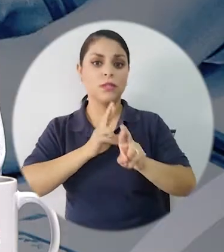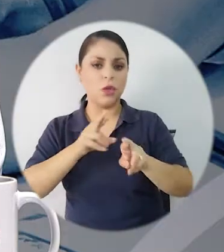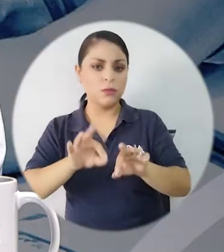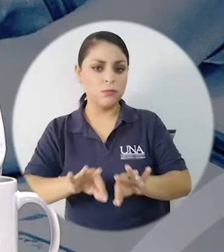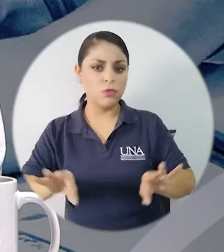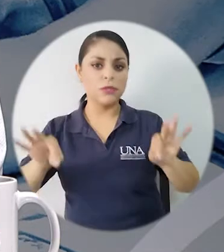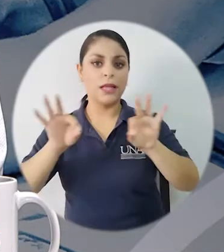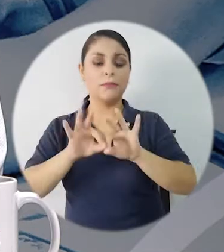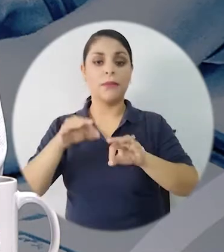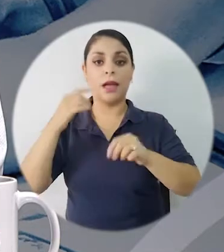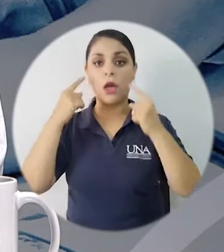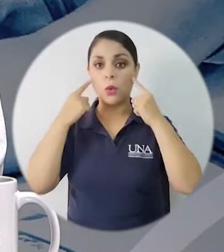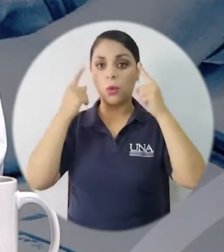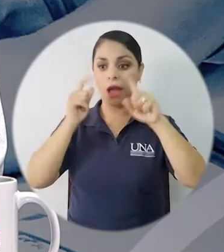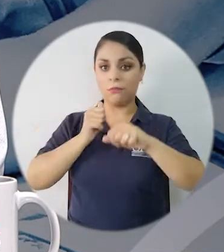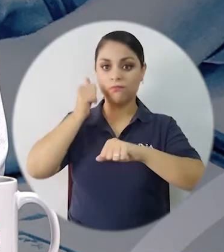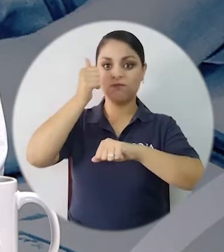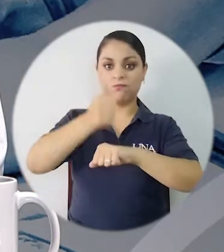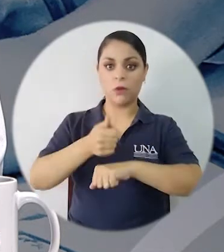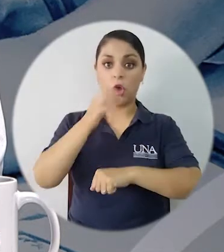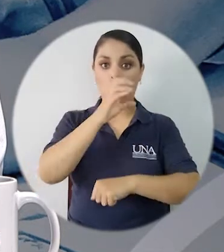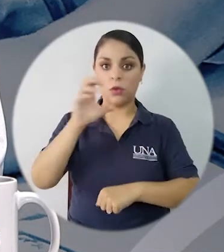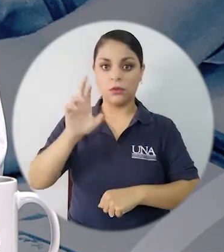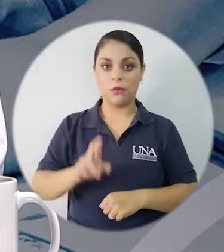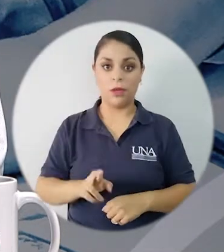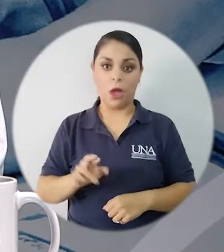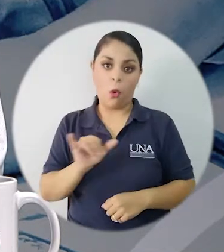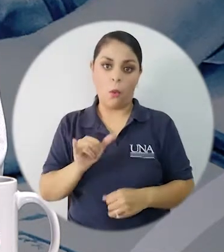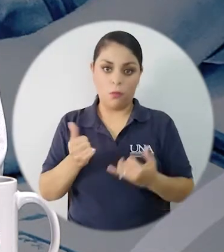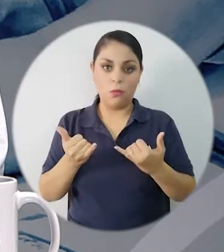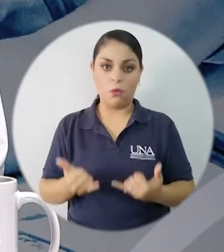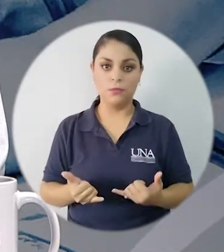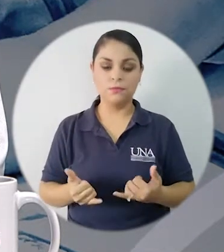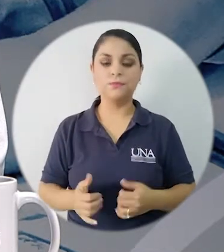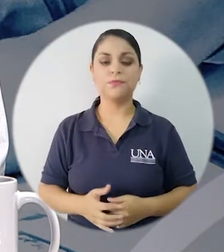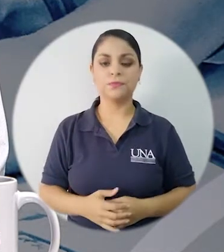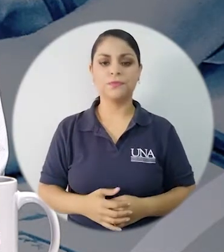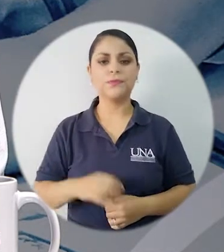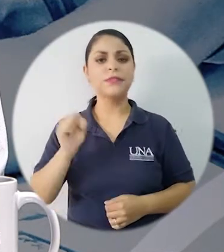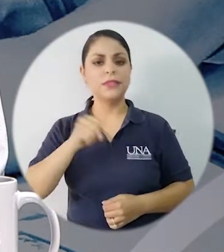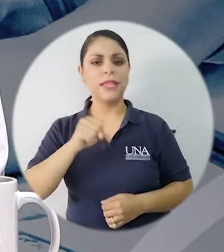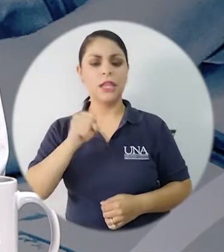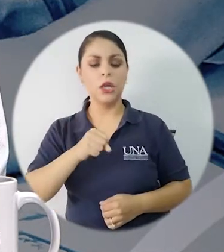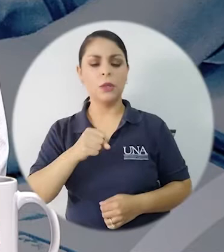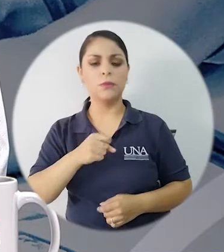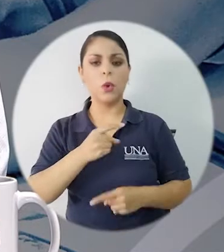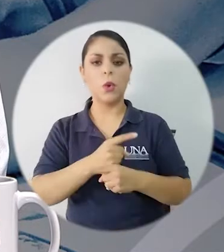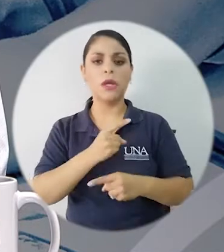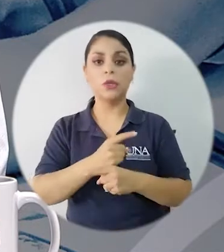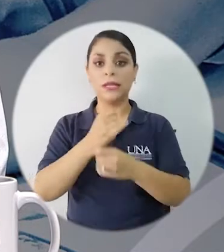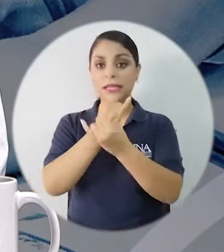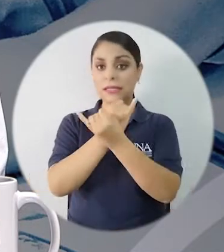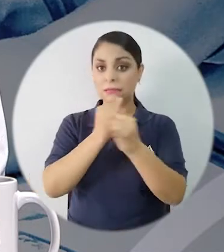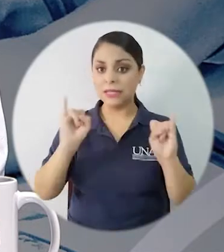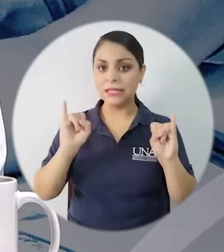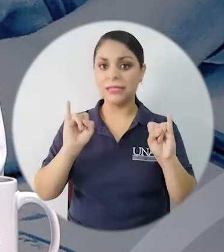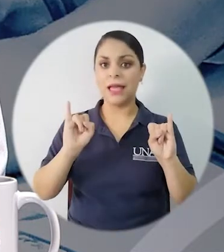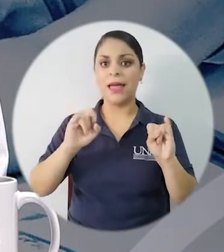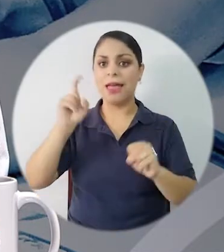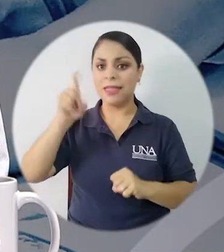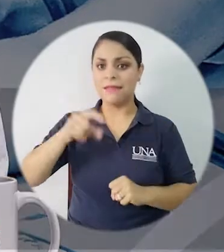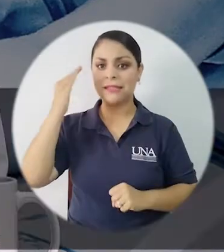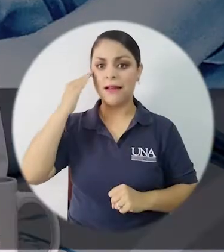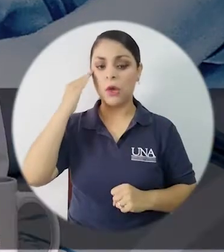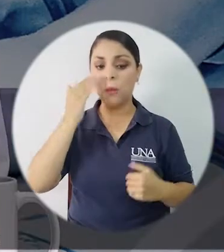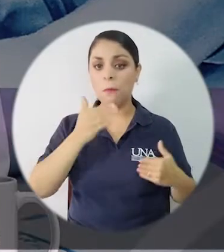trascendentales para construir la Costa Rica que tenemos hoy. Sí, la independencia se debe de comprender como parte de